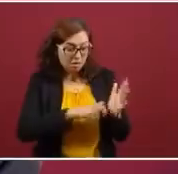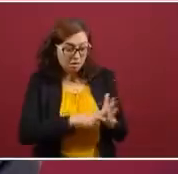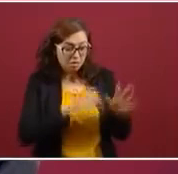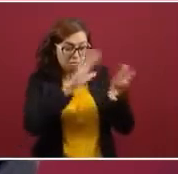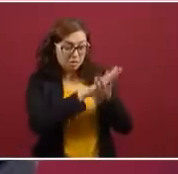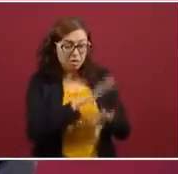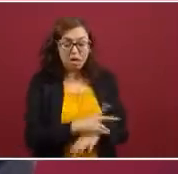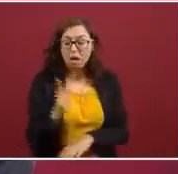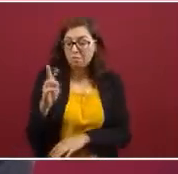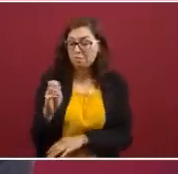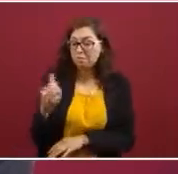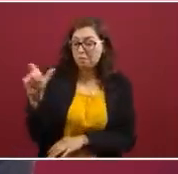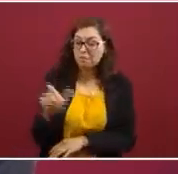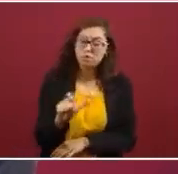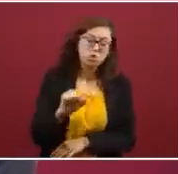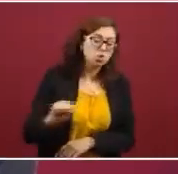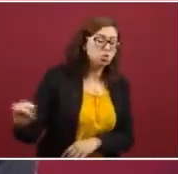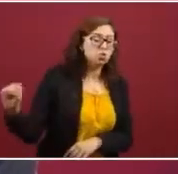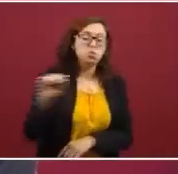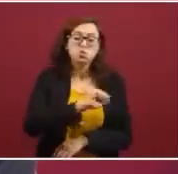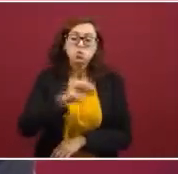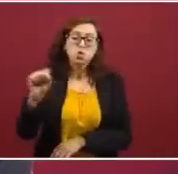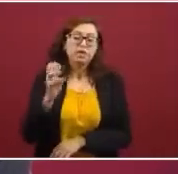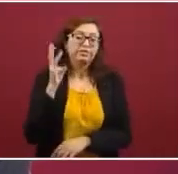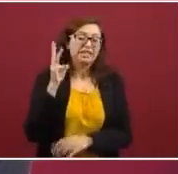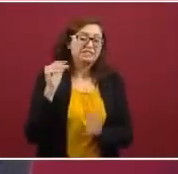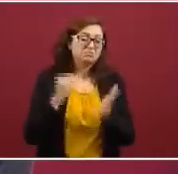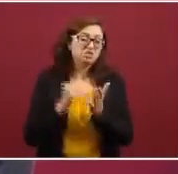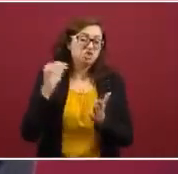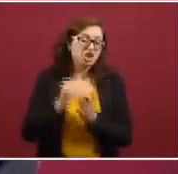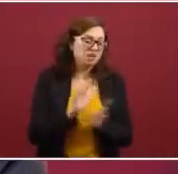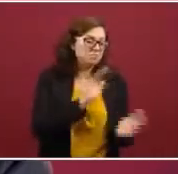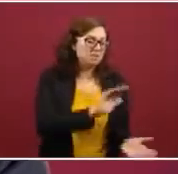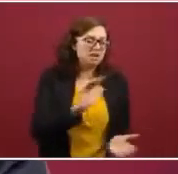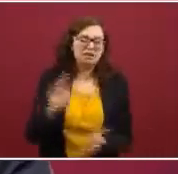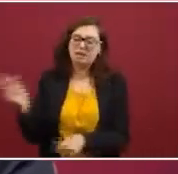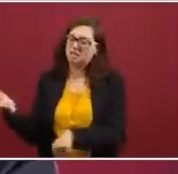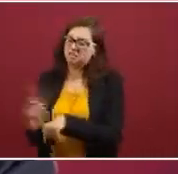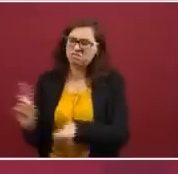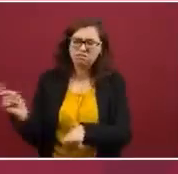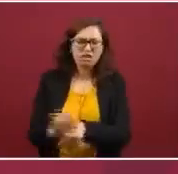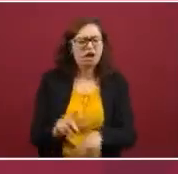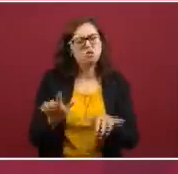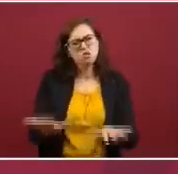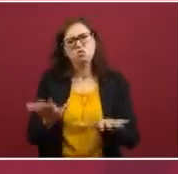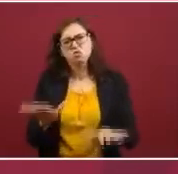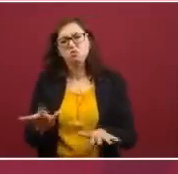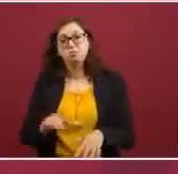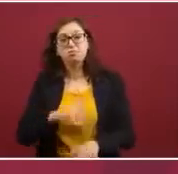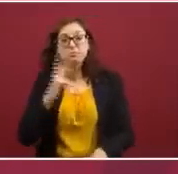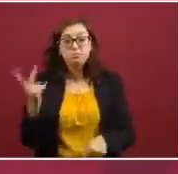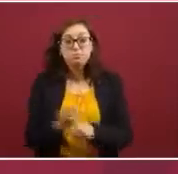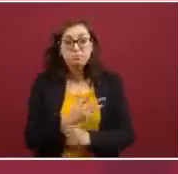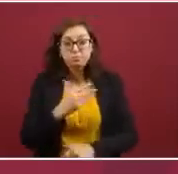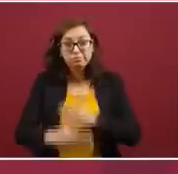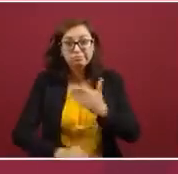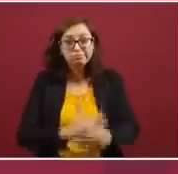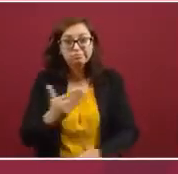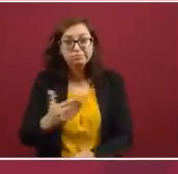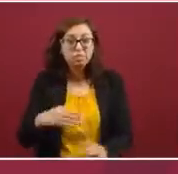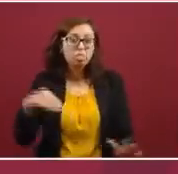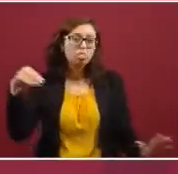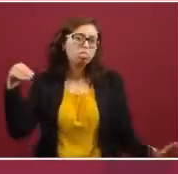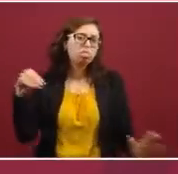tiempos extrayendo 3 millones de barriles diarios, lo cierto es que se cayó la